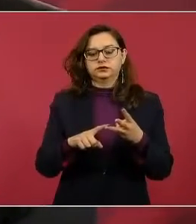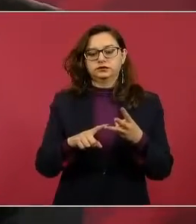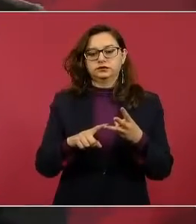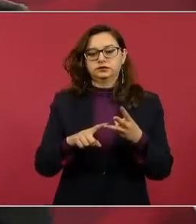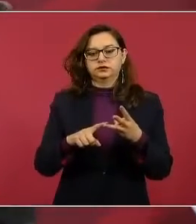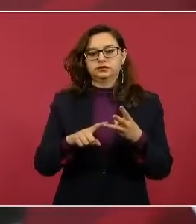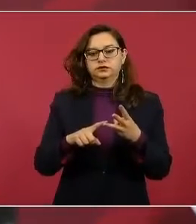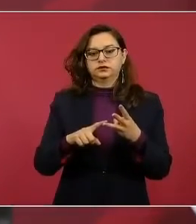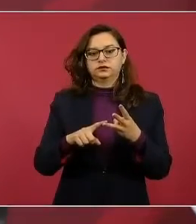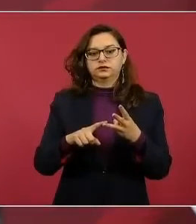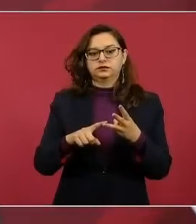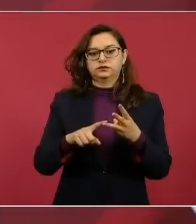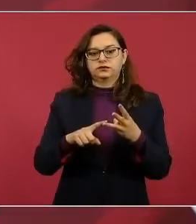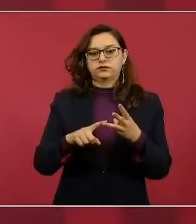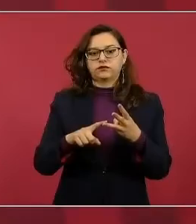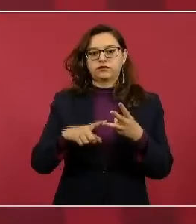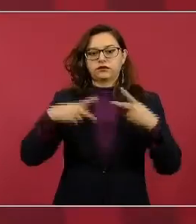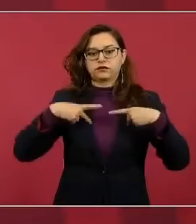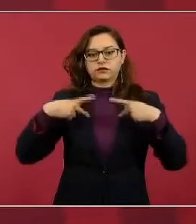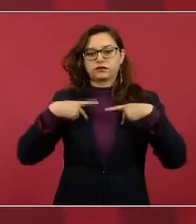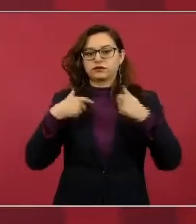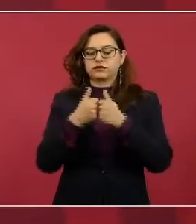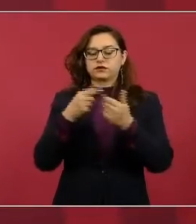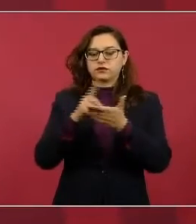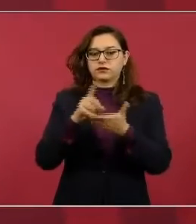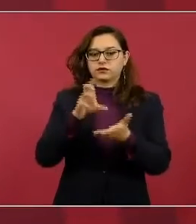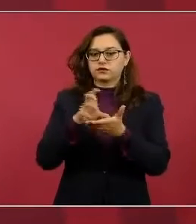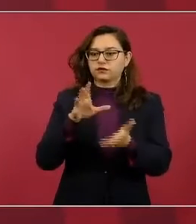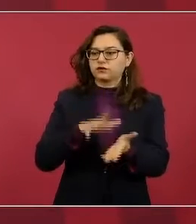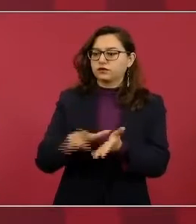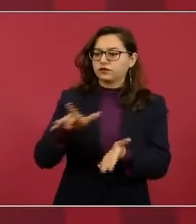a personas con discapacidad,